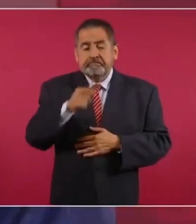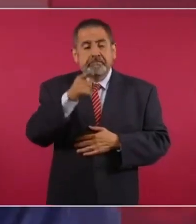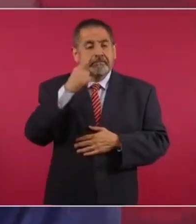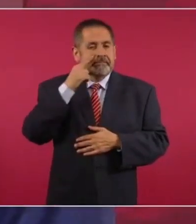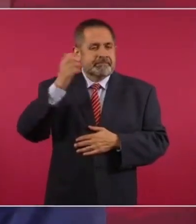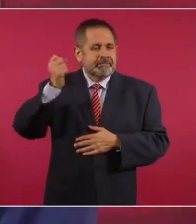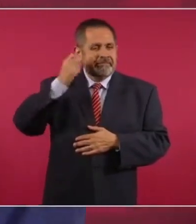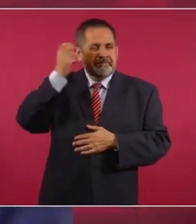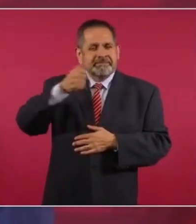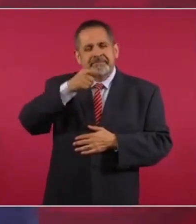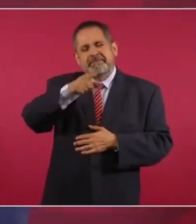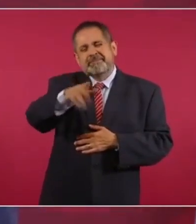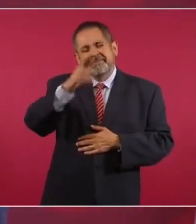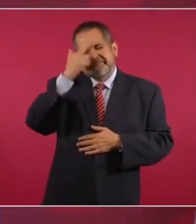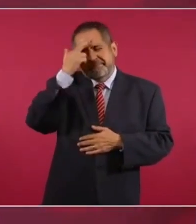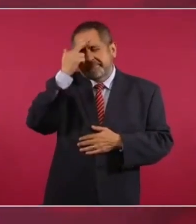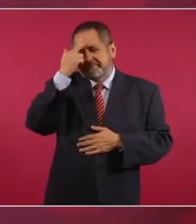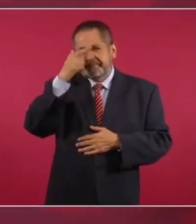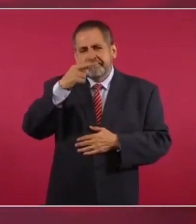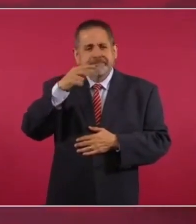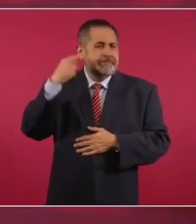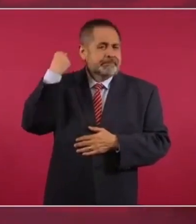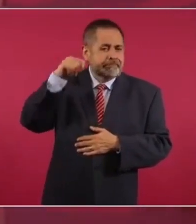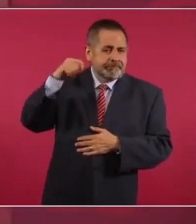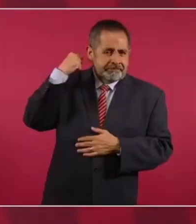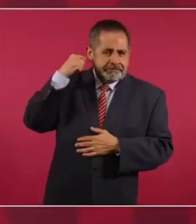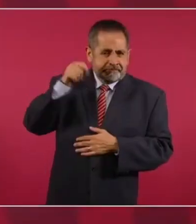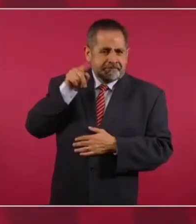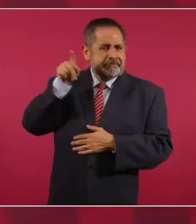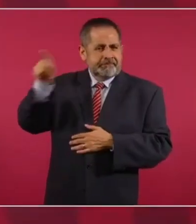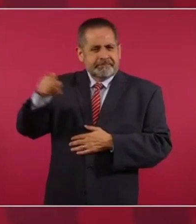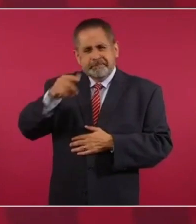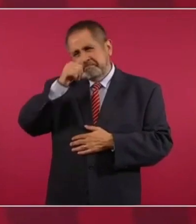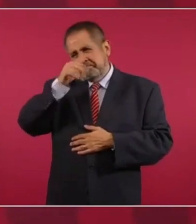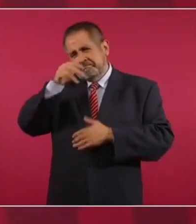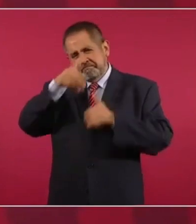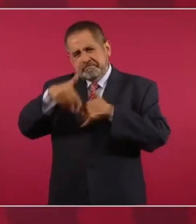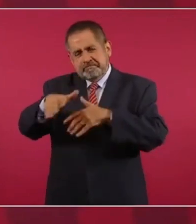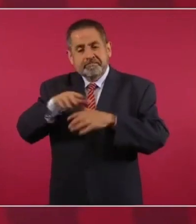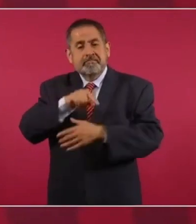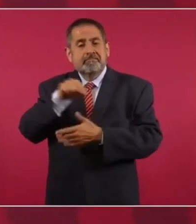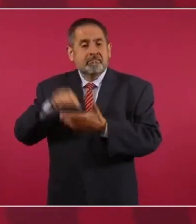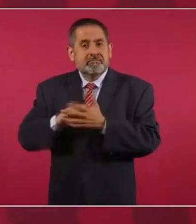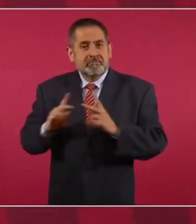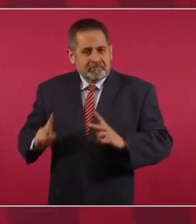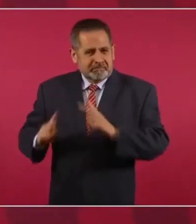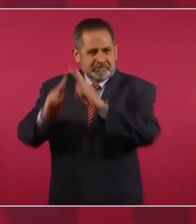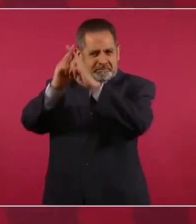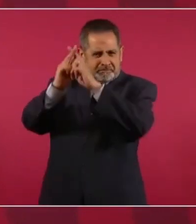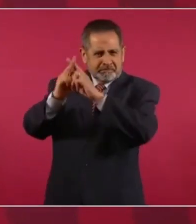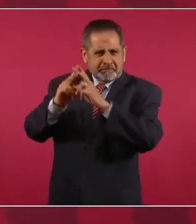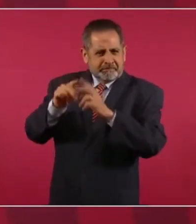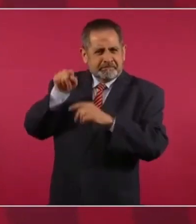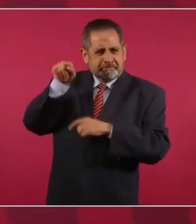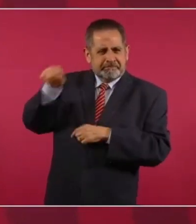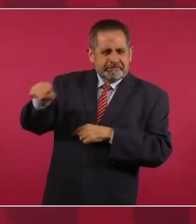protestas en Tabasco, en los pozos petroleros,